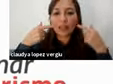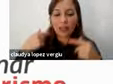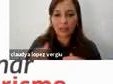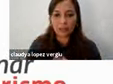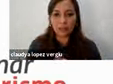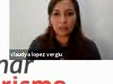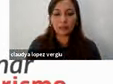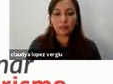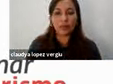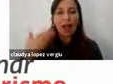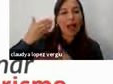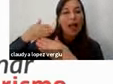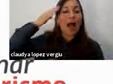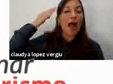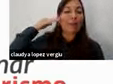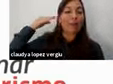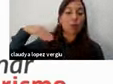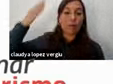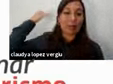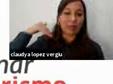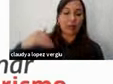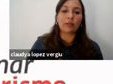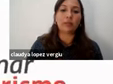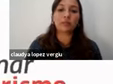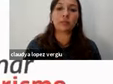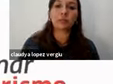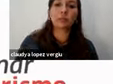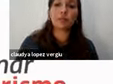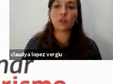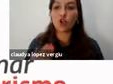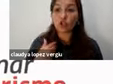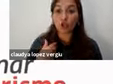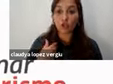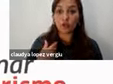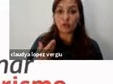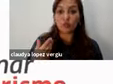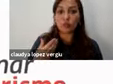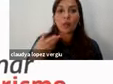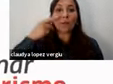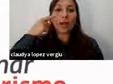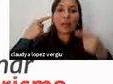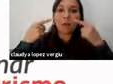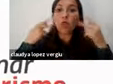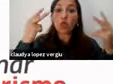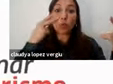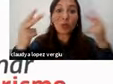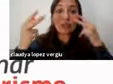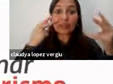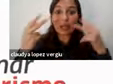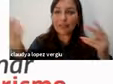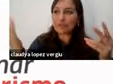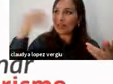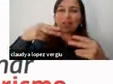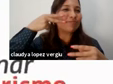maquillaje. Antiguamente vienen así, entonces nosotros también lo tomamos así, lo maquillábamos los hombres, tanto